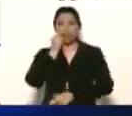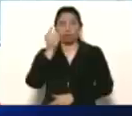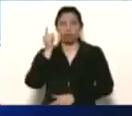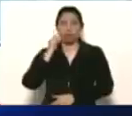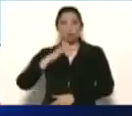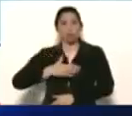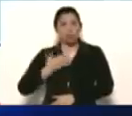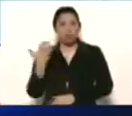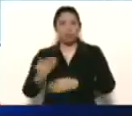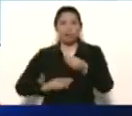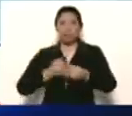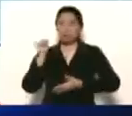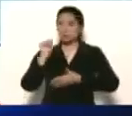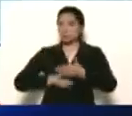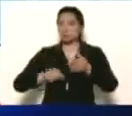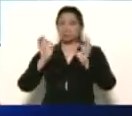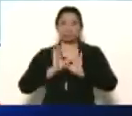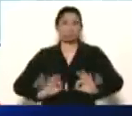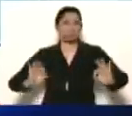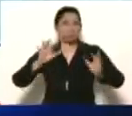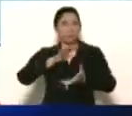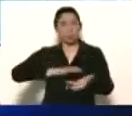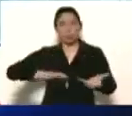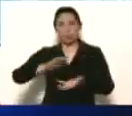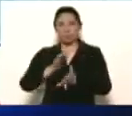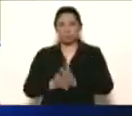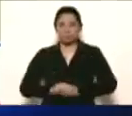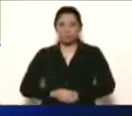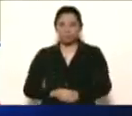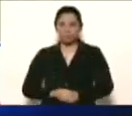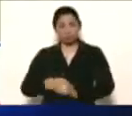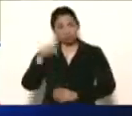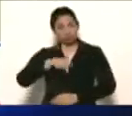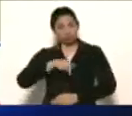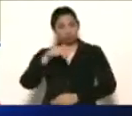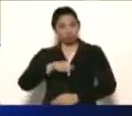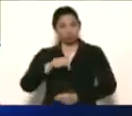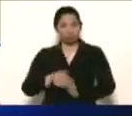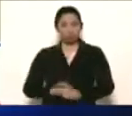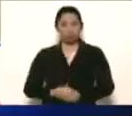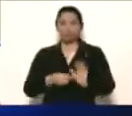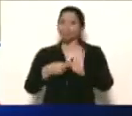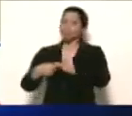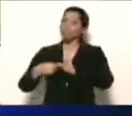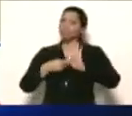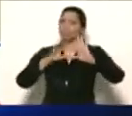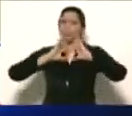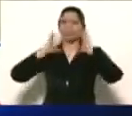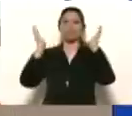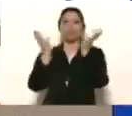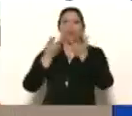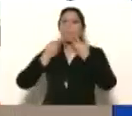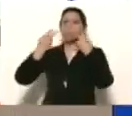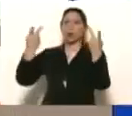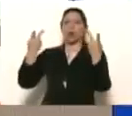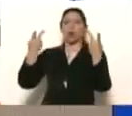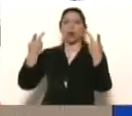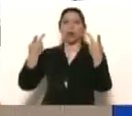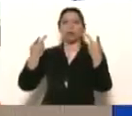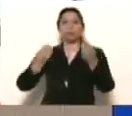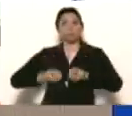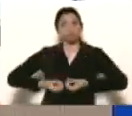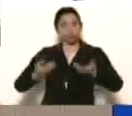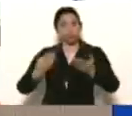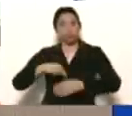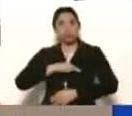hacerse sin ningún tipo de riesgo y hoy el ejemplo al mundo entero lo dieron nuestras